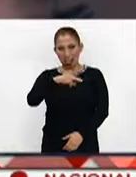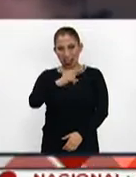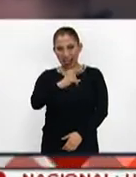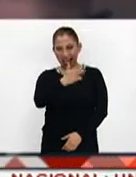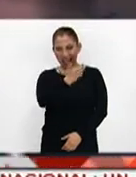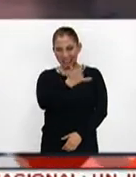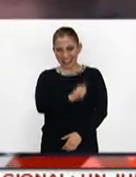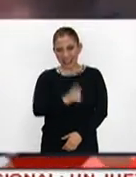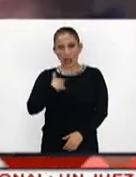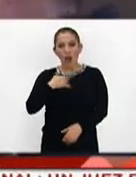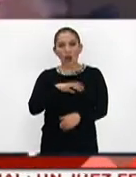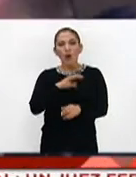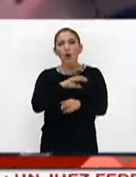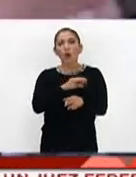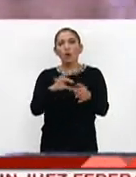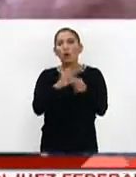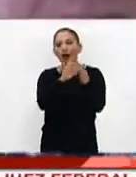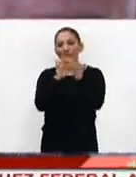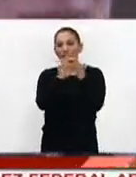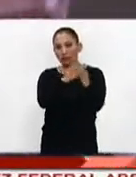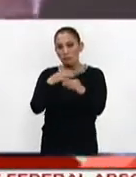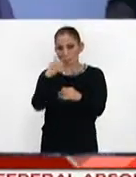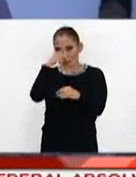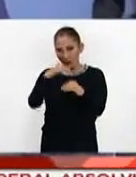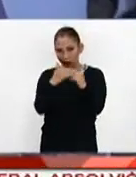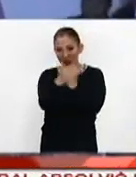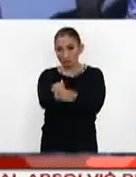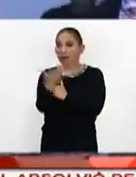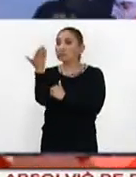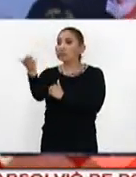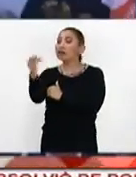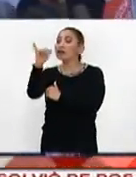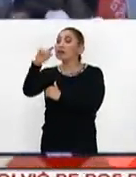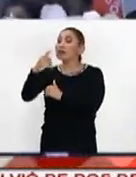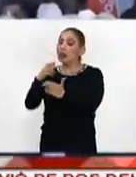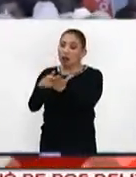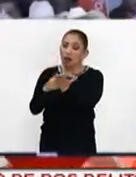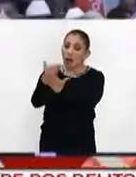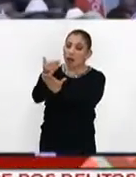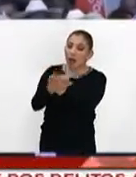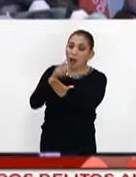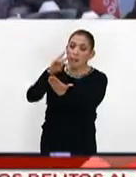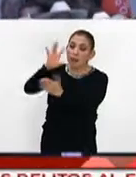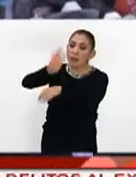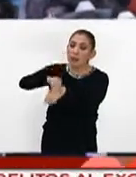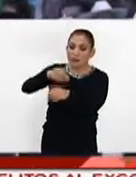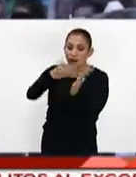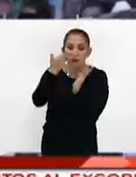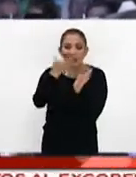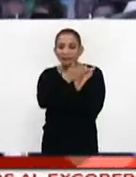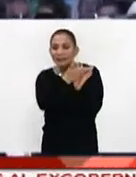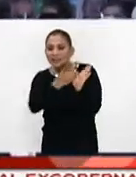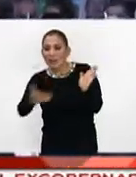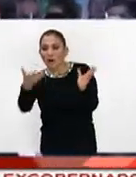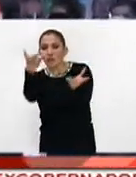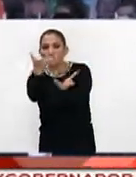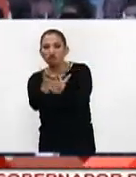precandidato a la presidencia de la Coalición por México al Frente, solicitó al INE los lineamientos sobre lo que se tendrá permitido durante el tiempo de